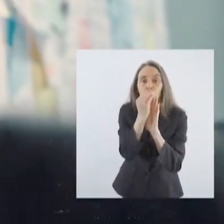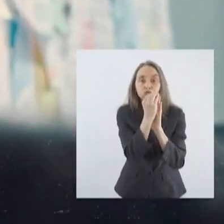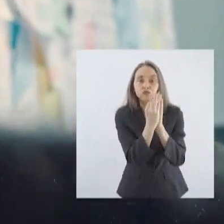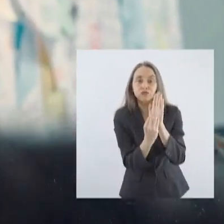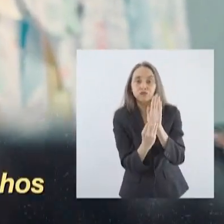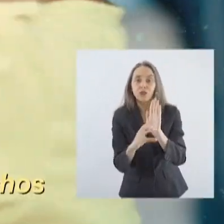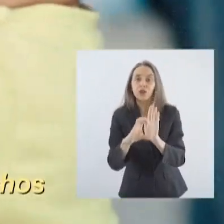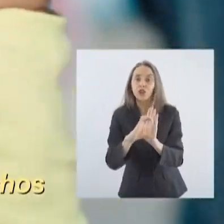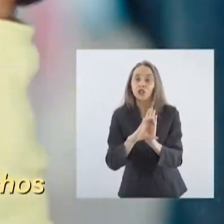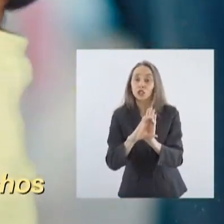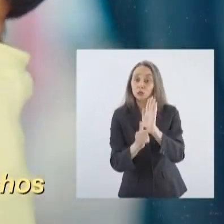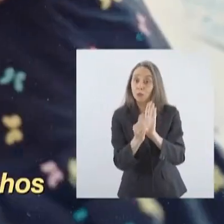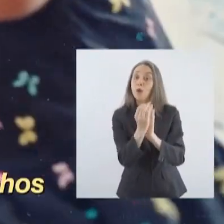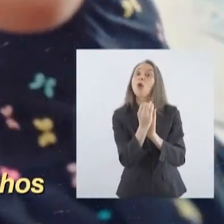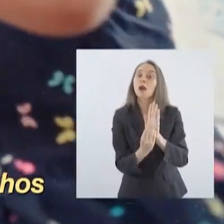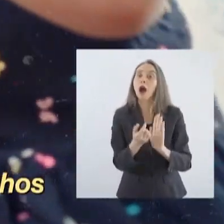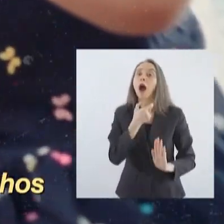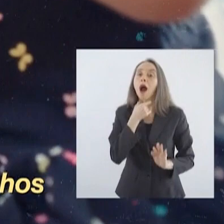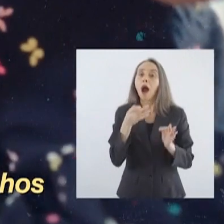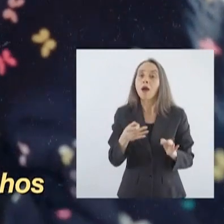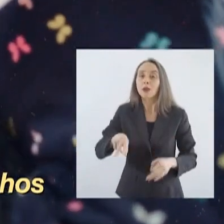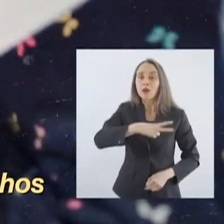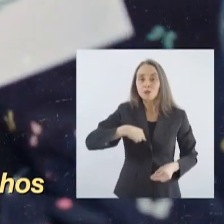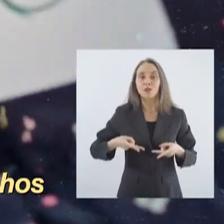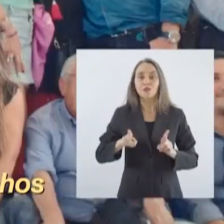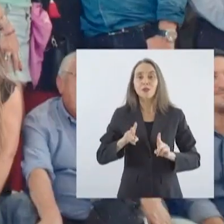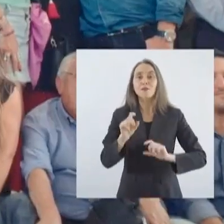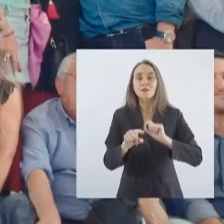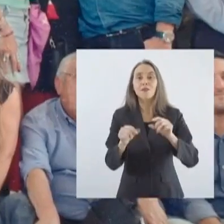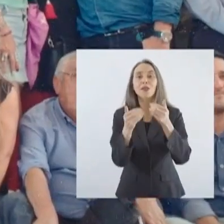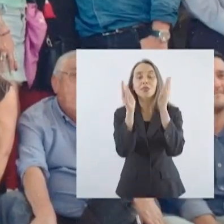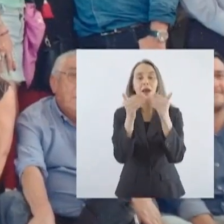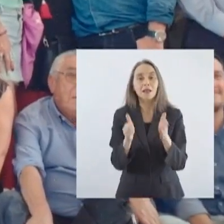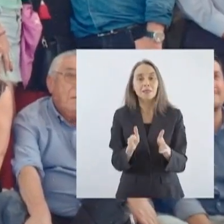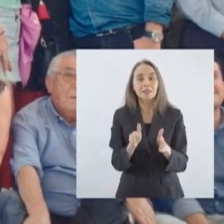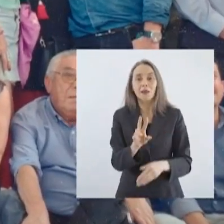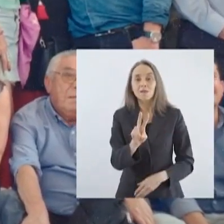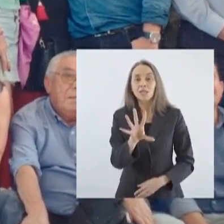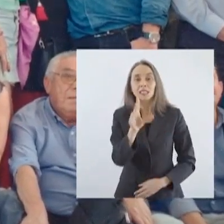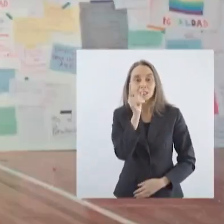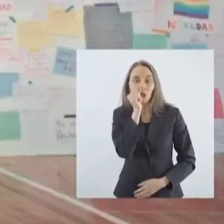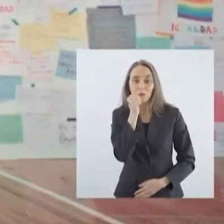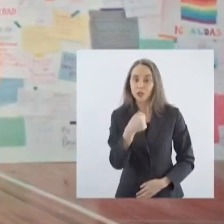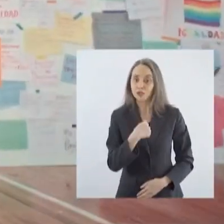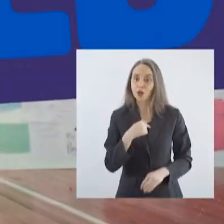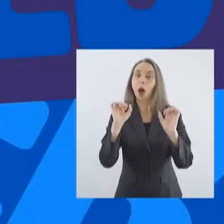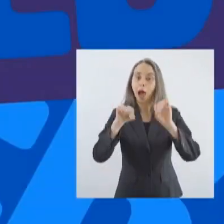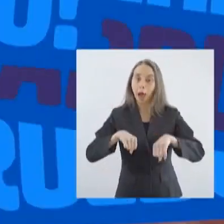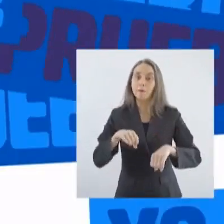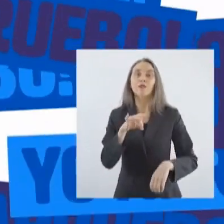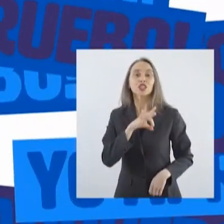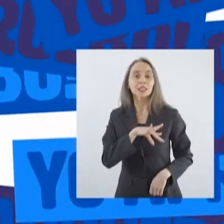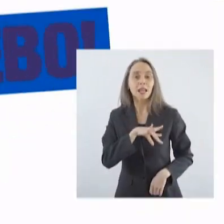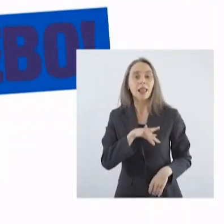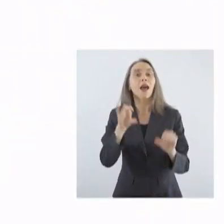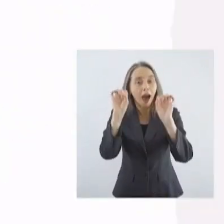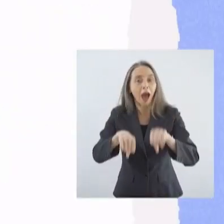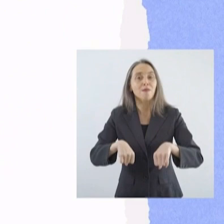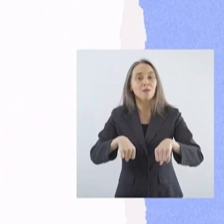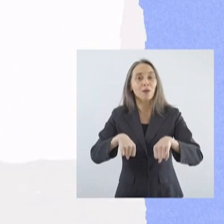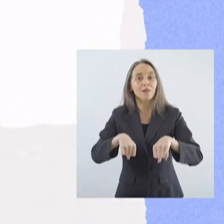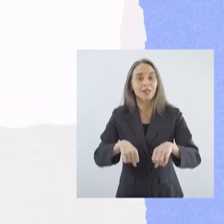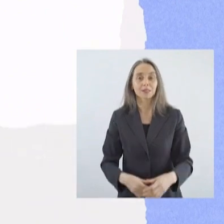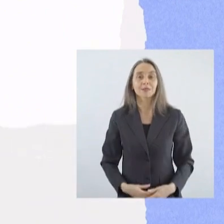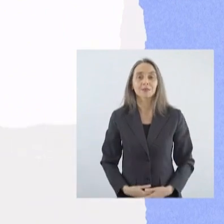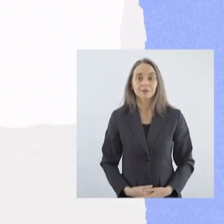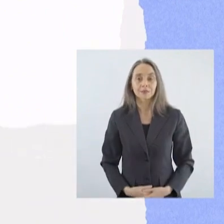voces sean escuchadas. Una Constitución que garantice nuestros derechos y defienda nuestras libertades. Este 25 de octubre, yo